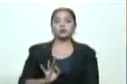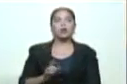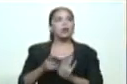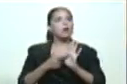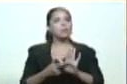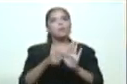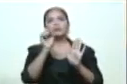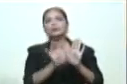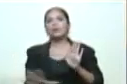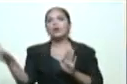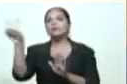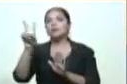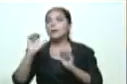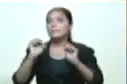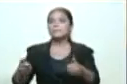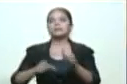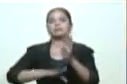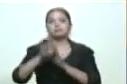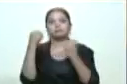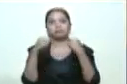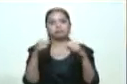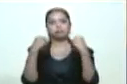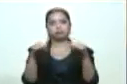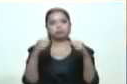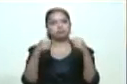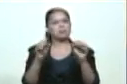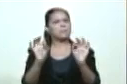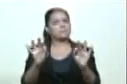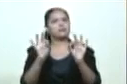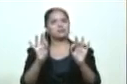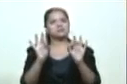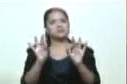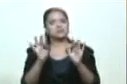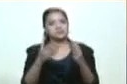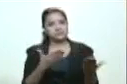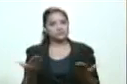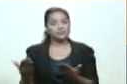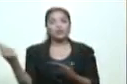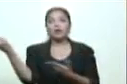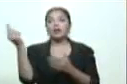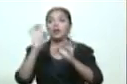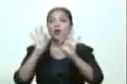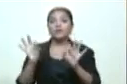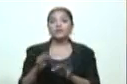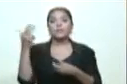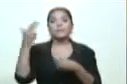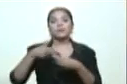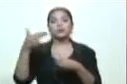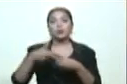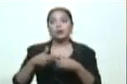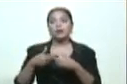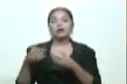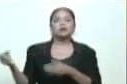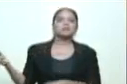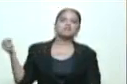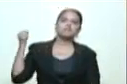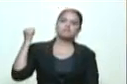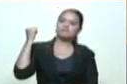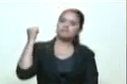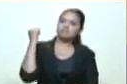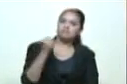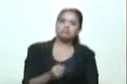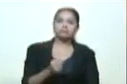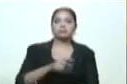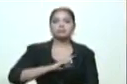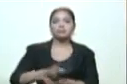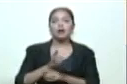al país y comienza a desarrollarla? Es precisamente esto, el modelo rentista petrolero que se nos impuso a la fuerza,